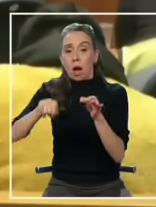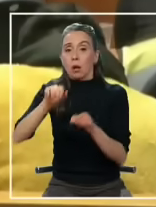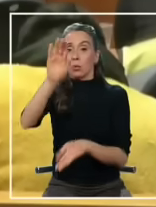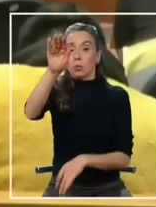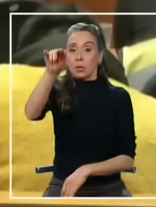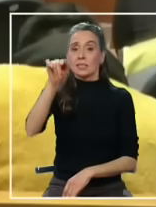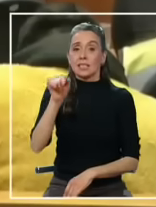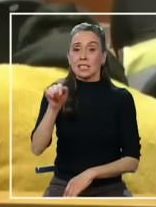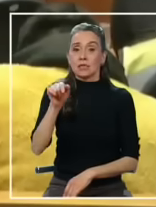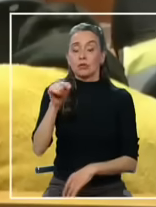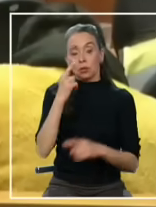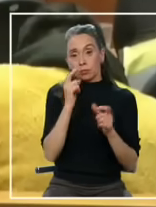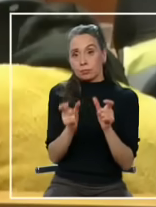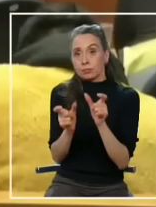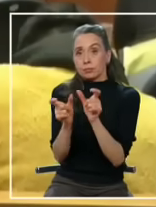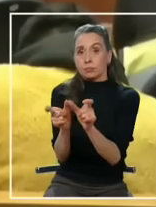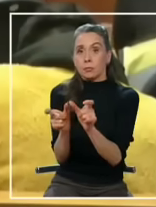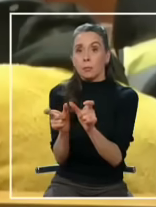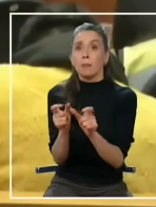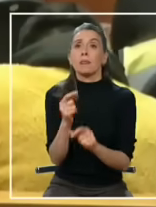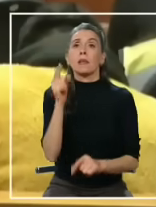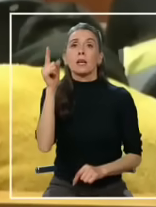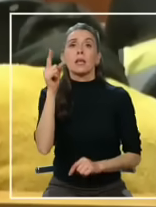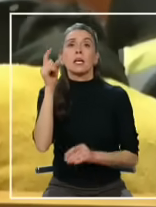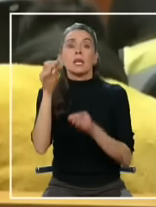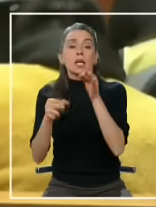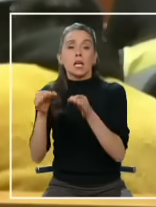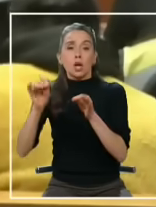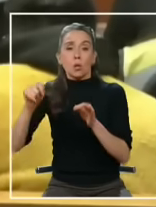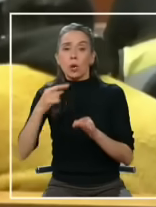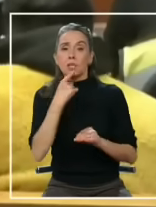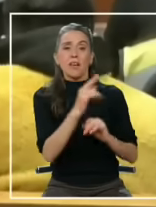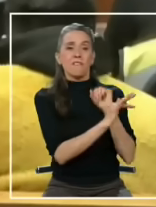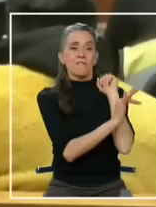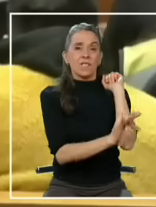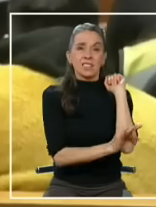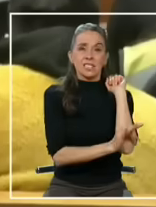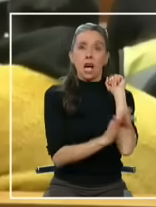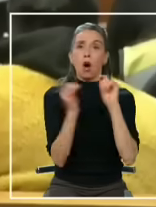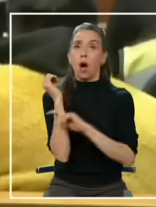corresponde a la fiscalización. Fiscal, lo que pasa es que